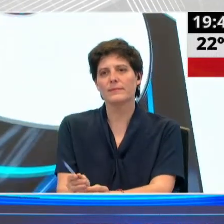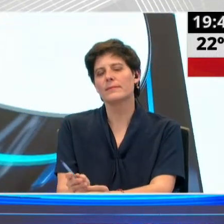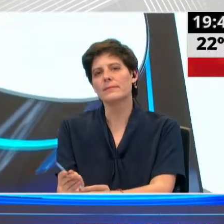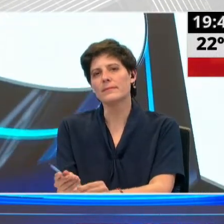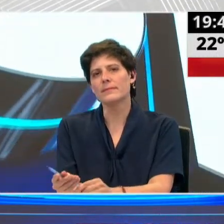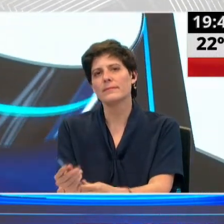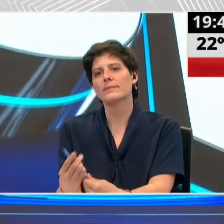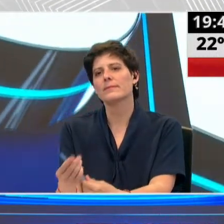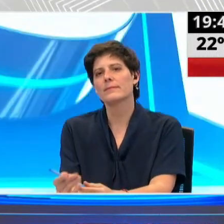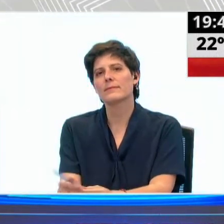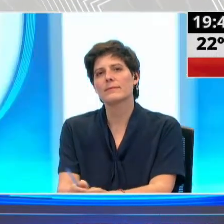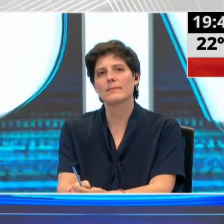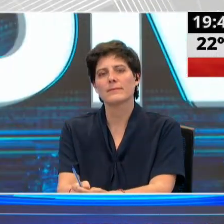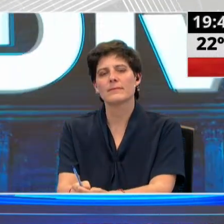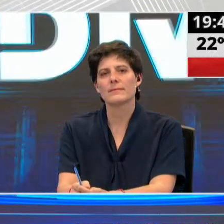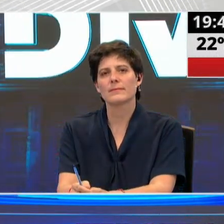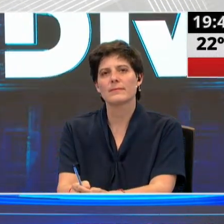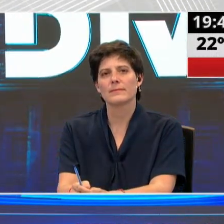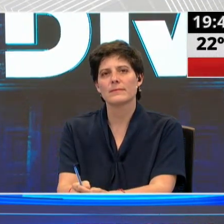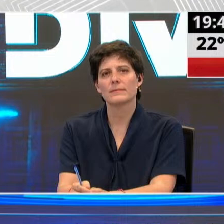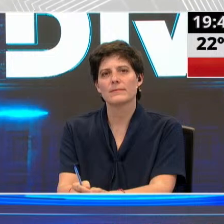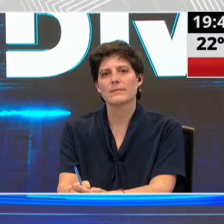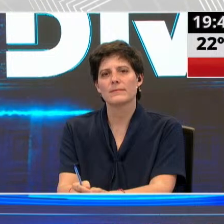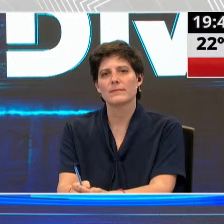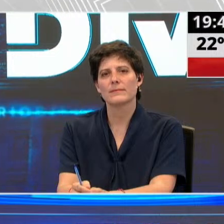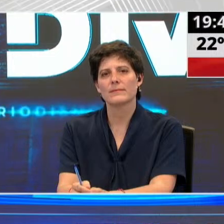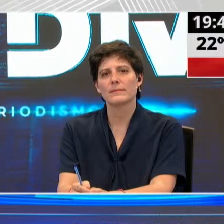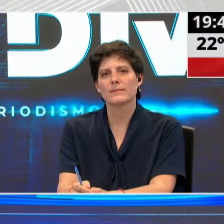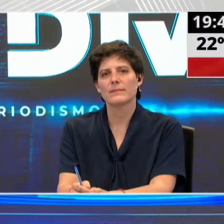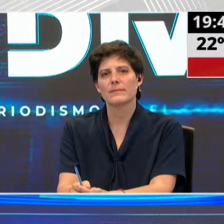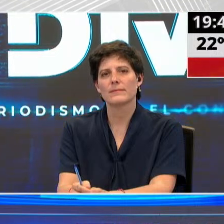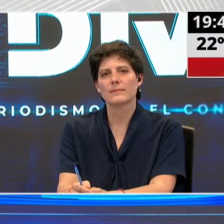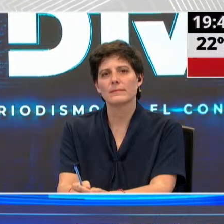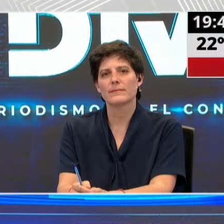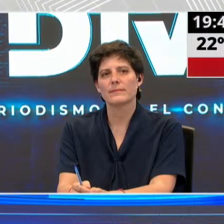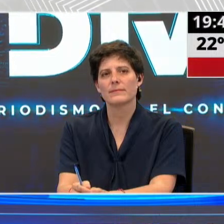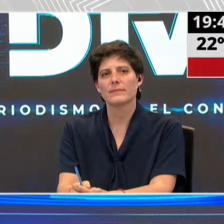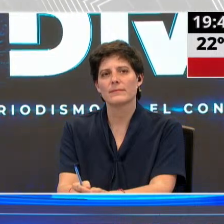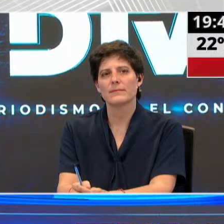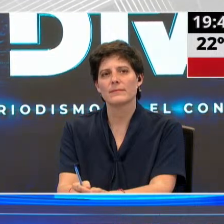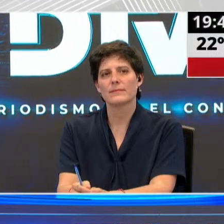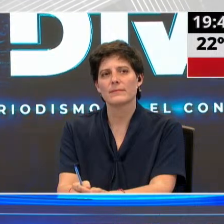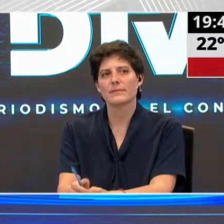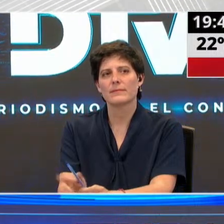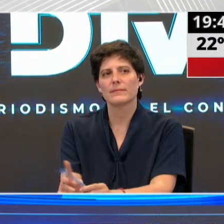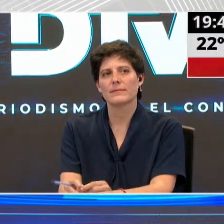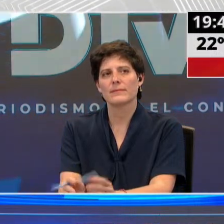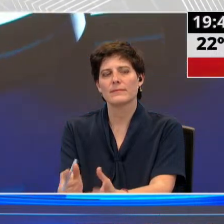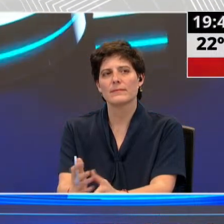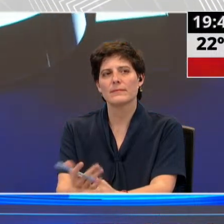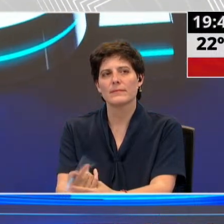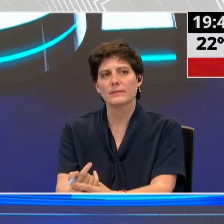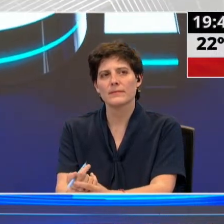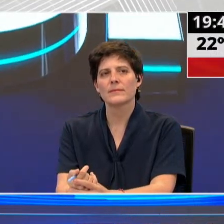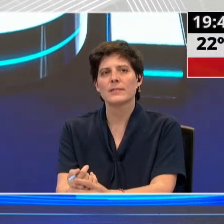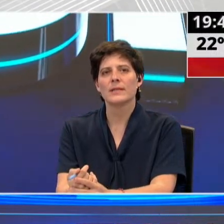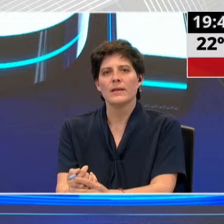hasta ayer, y esto conecta directamente con lo que contábamos de las discusiones internas que tuvo el radicalismo para llegar a la